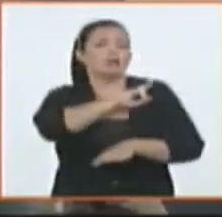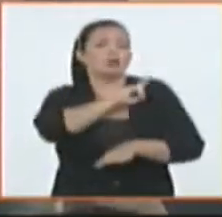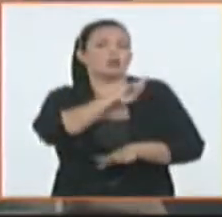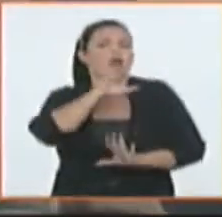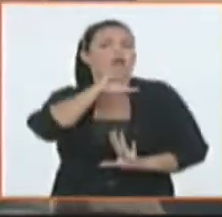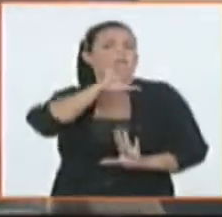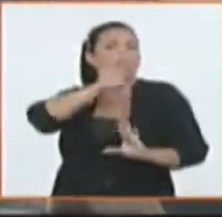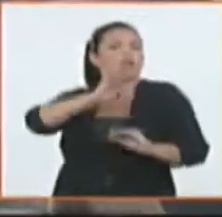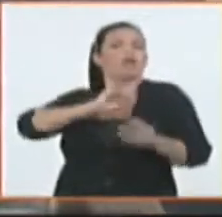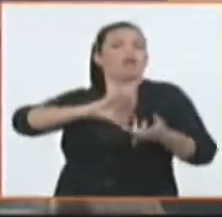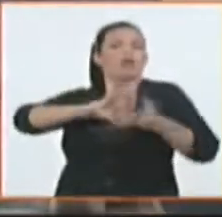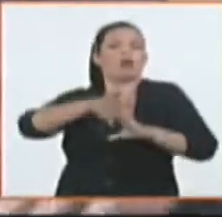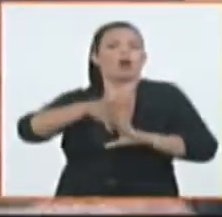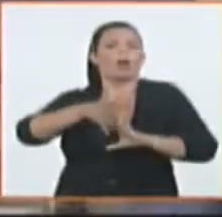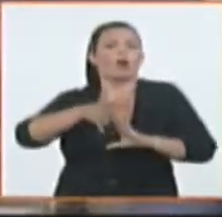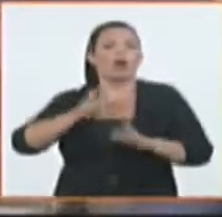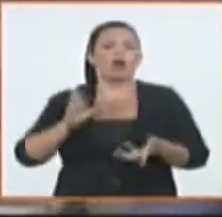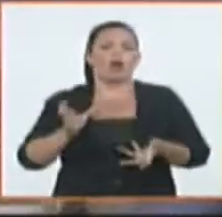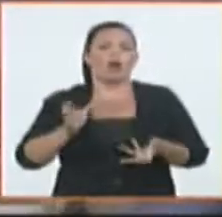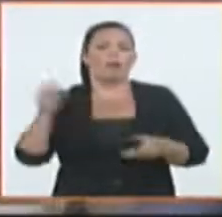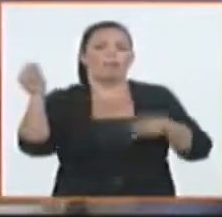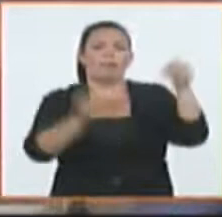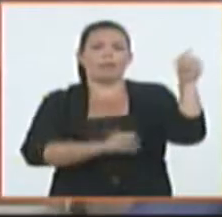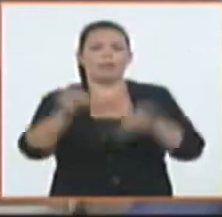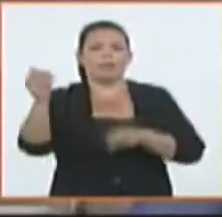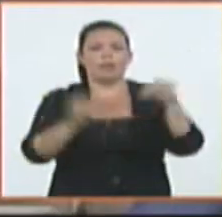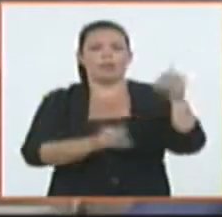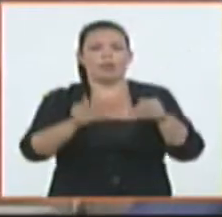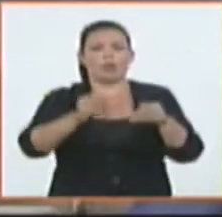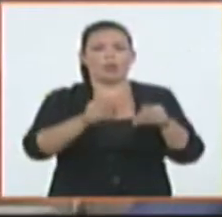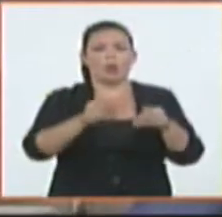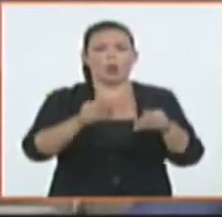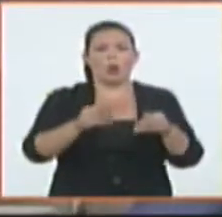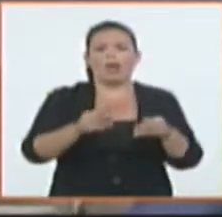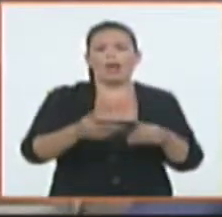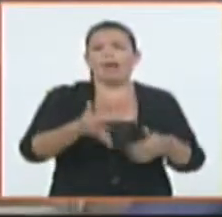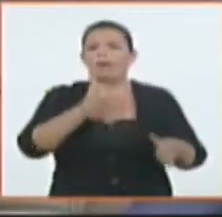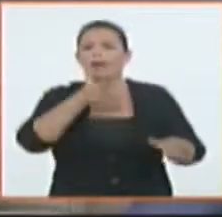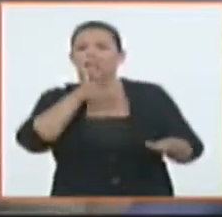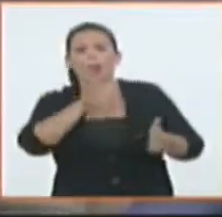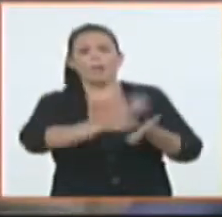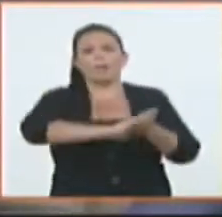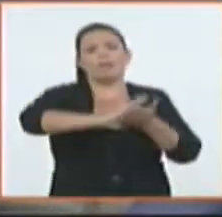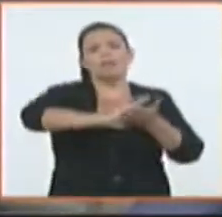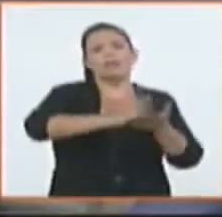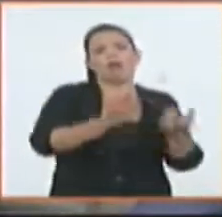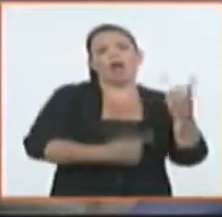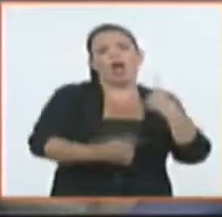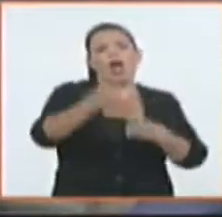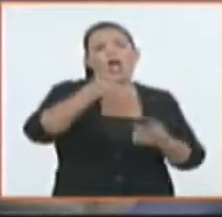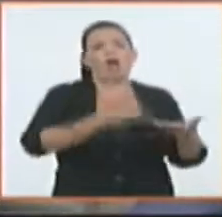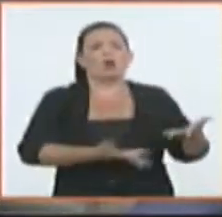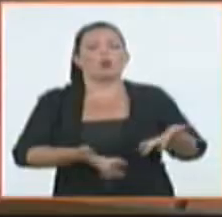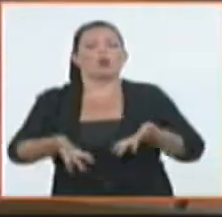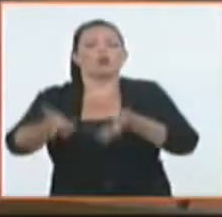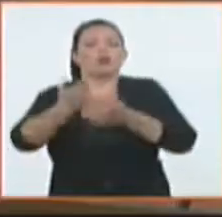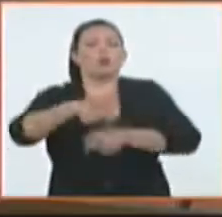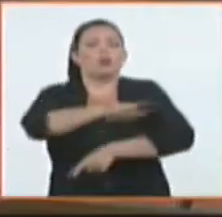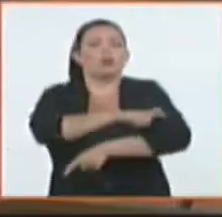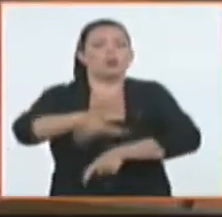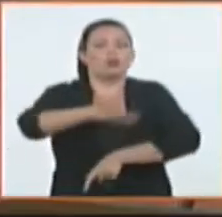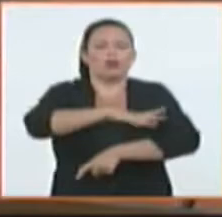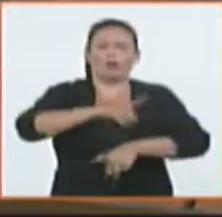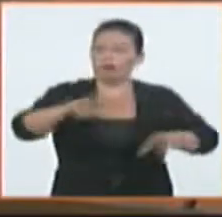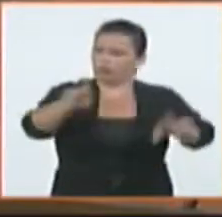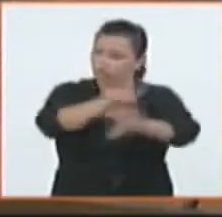participación popular es como si le estuviéramos dando un chance al pueblo. No. Aquí no hay concesión. El problema es que el concepto de poder popular